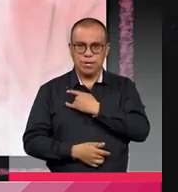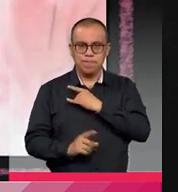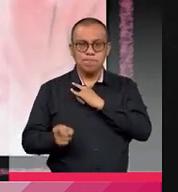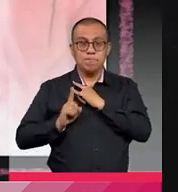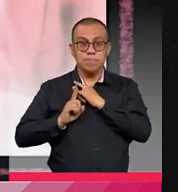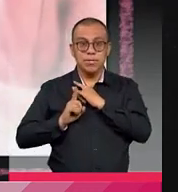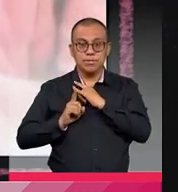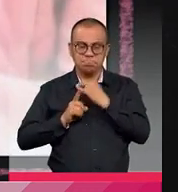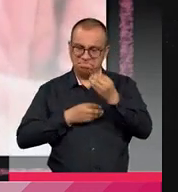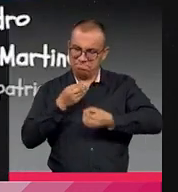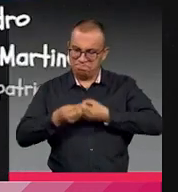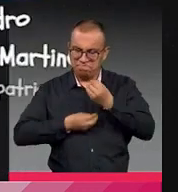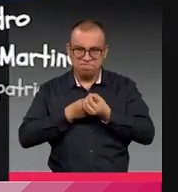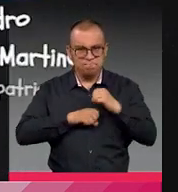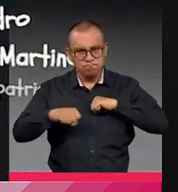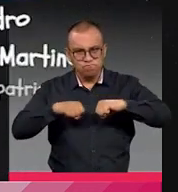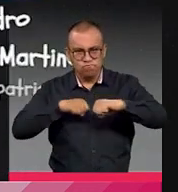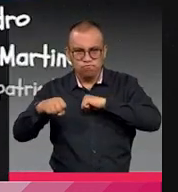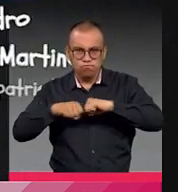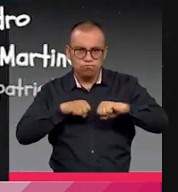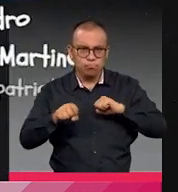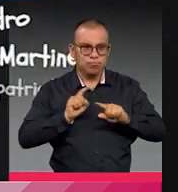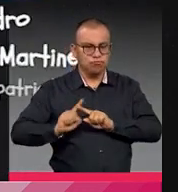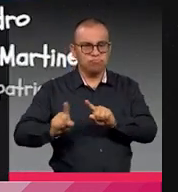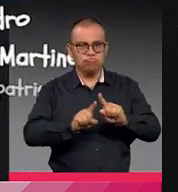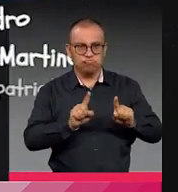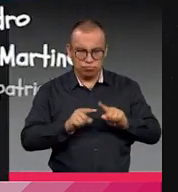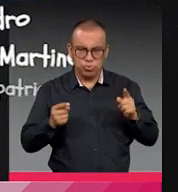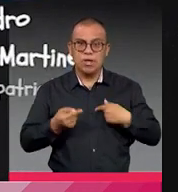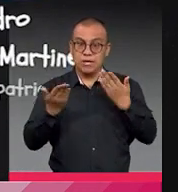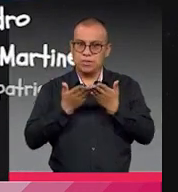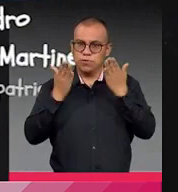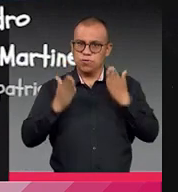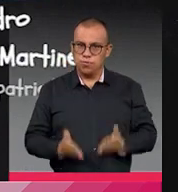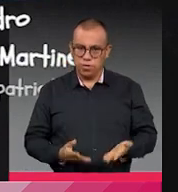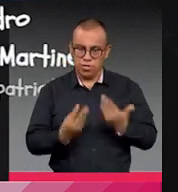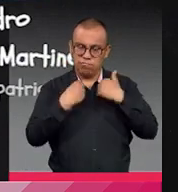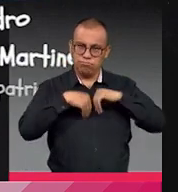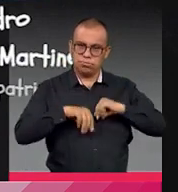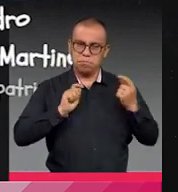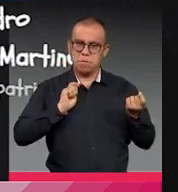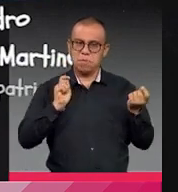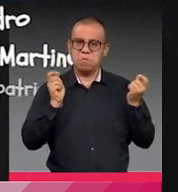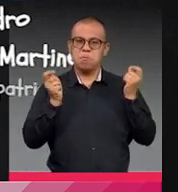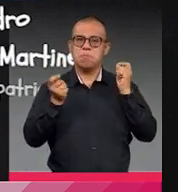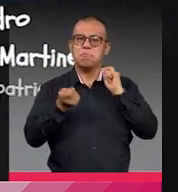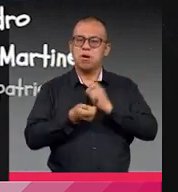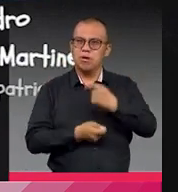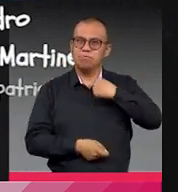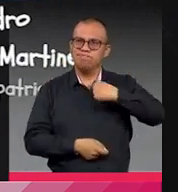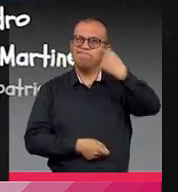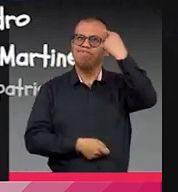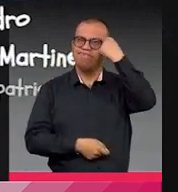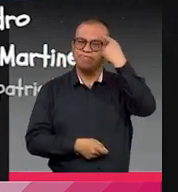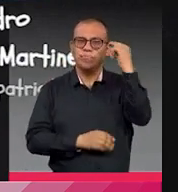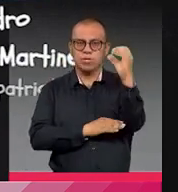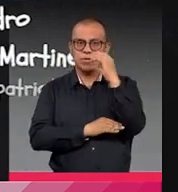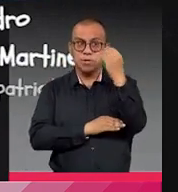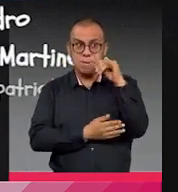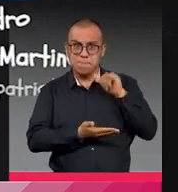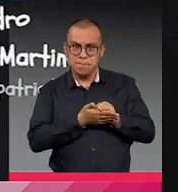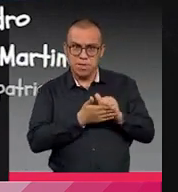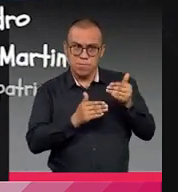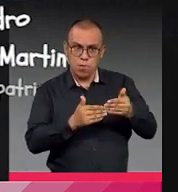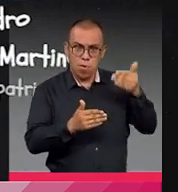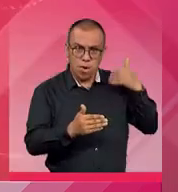y busca propiciar que los estudiantes se conviertan en futuros agentes de cambio para pensar en un país mejor que no cometa los